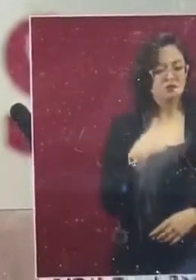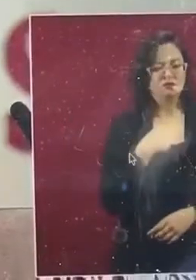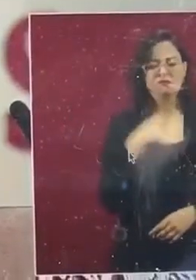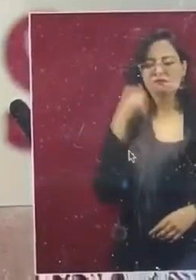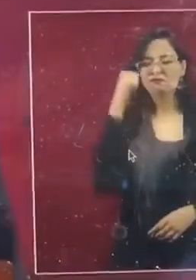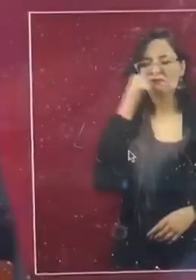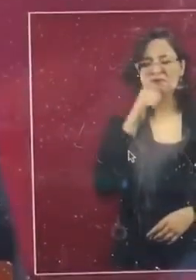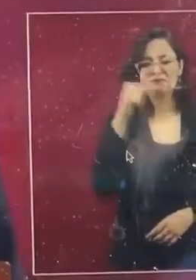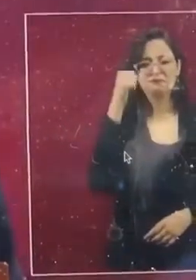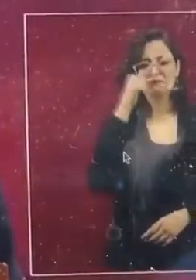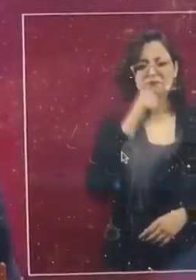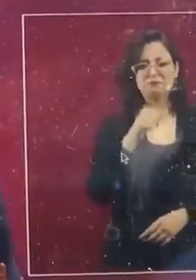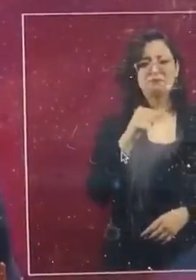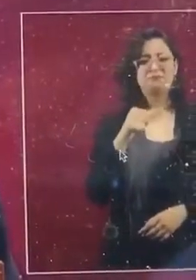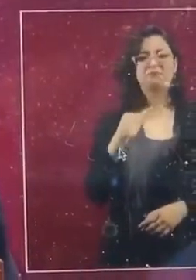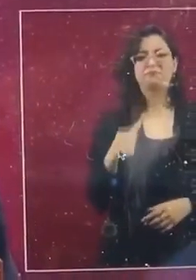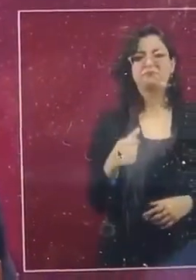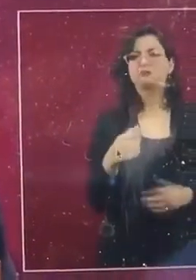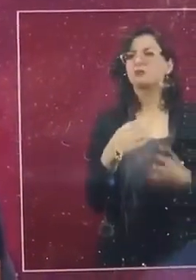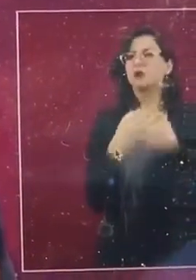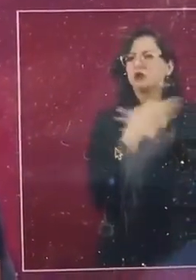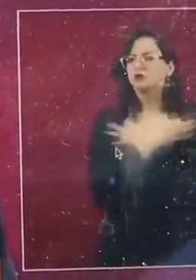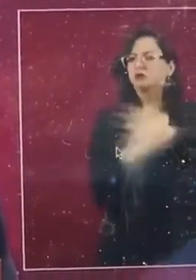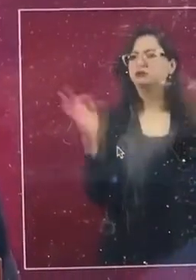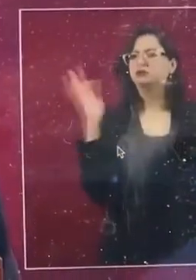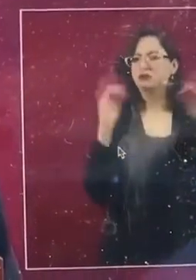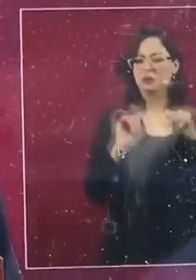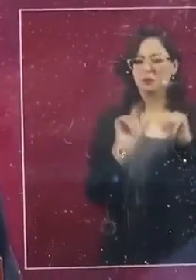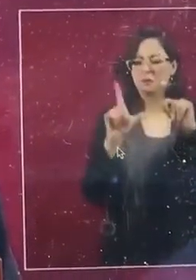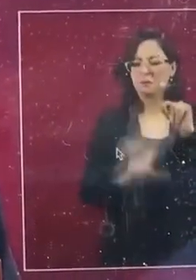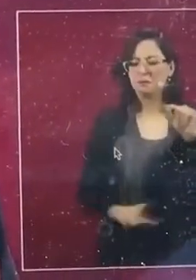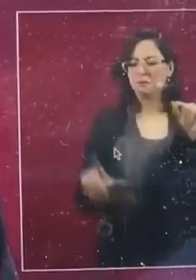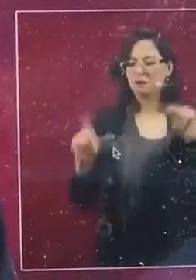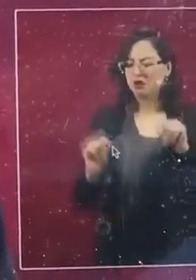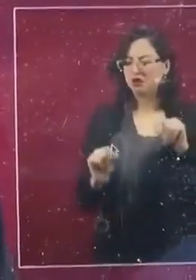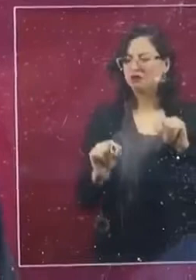sostenido que México es un país libre, independiente y soberano.